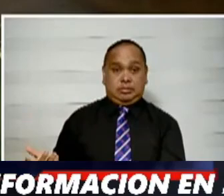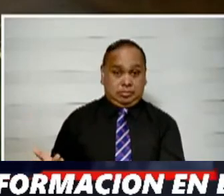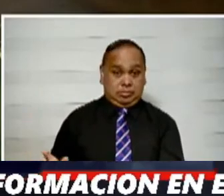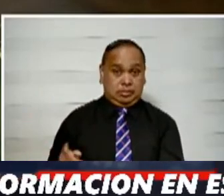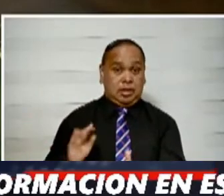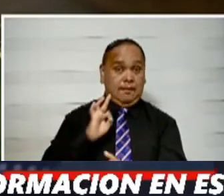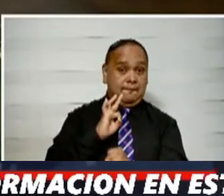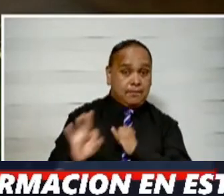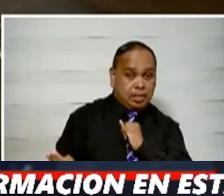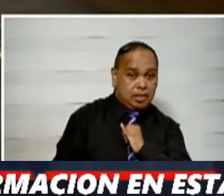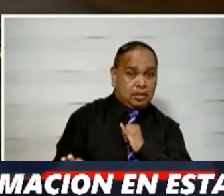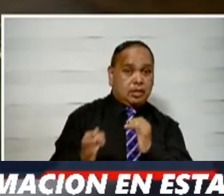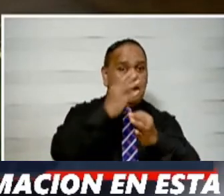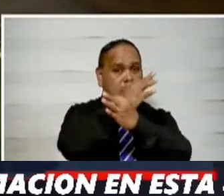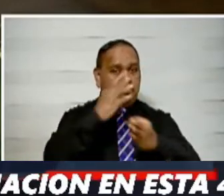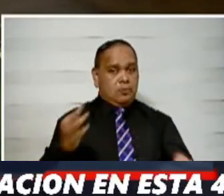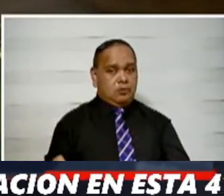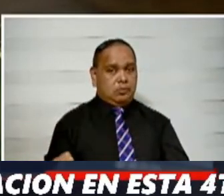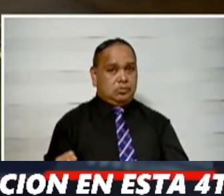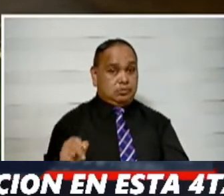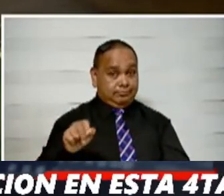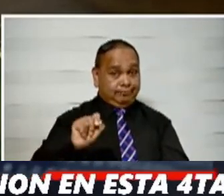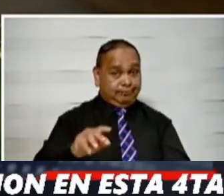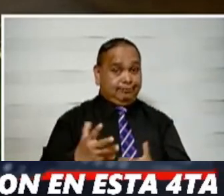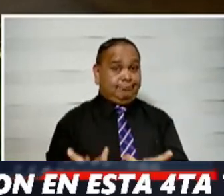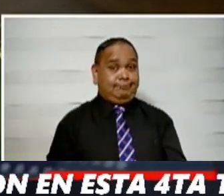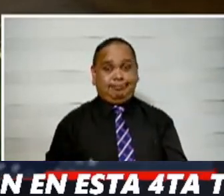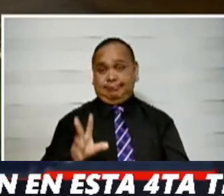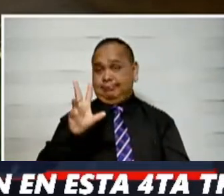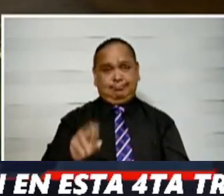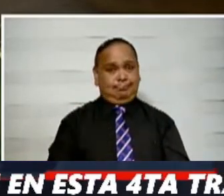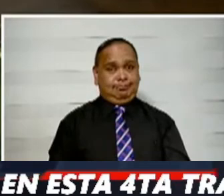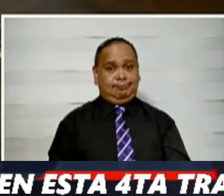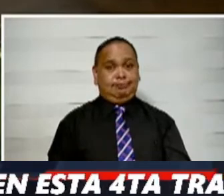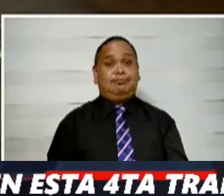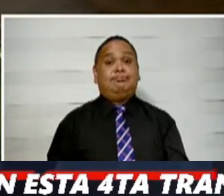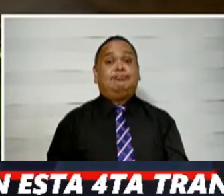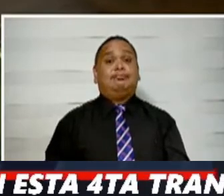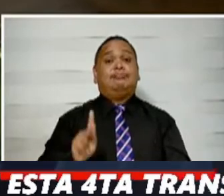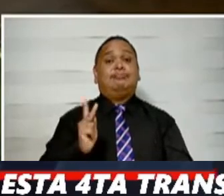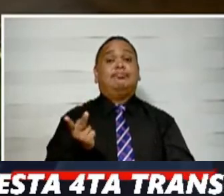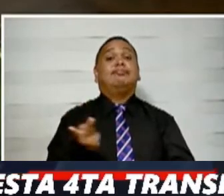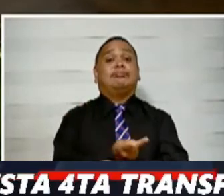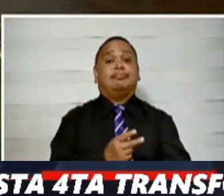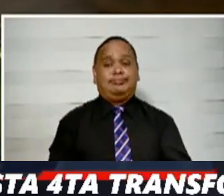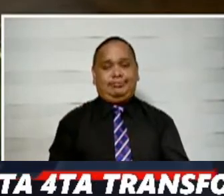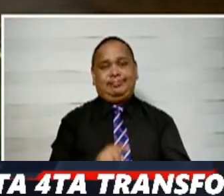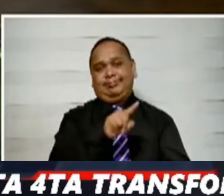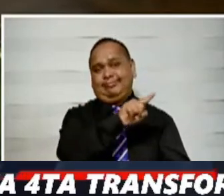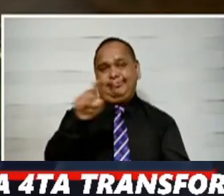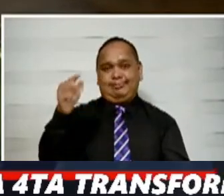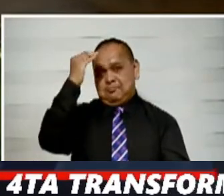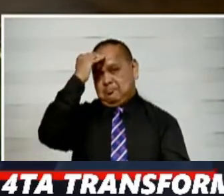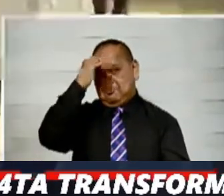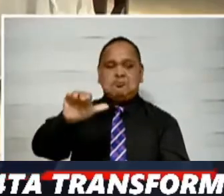que regrese el monopolio de información a los mismos de siempre, ¿no? Nunca, pero, nunca jamás, ¿eh? Pero no, como, no me conoce,